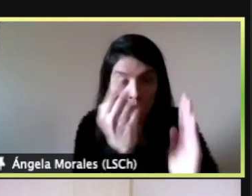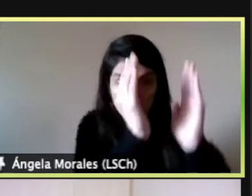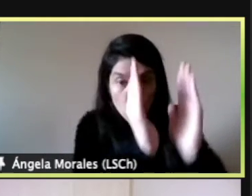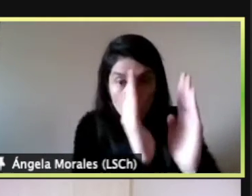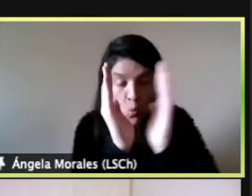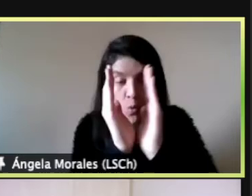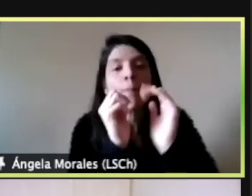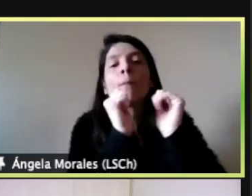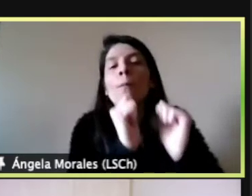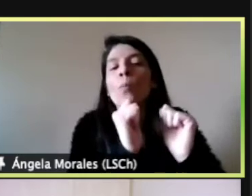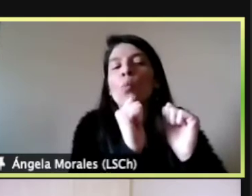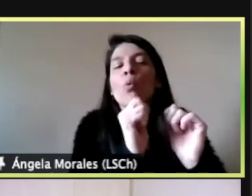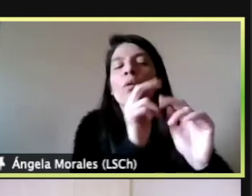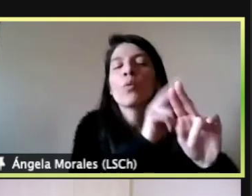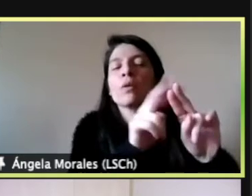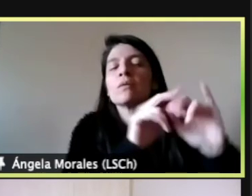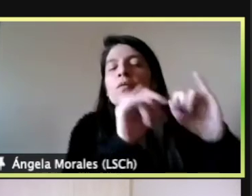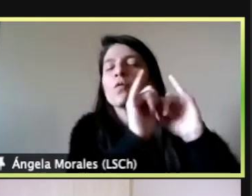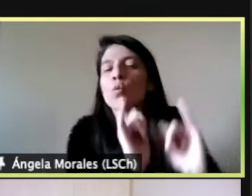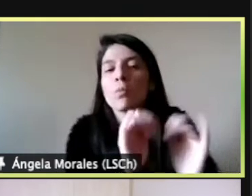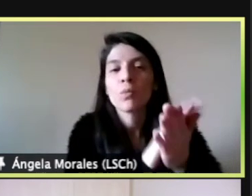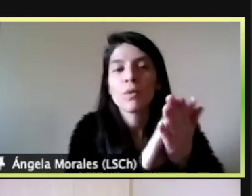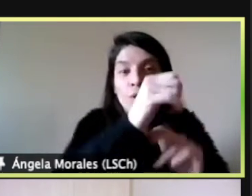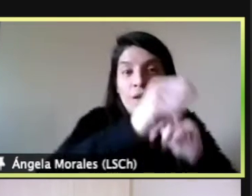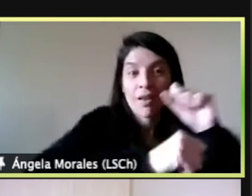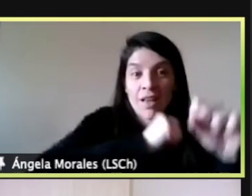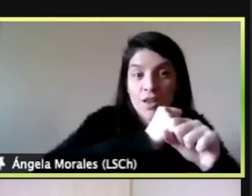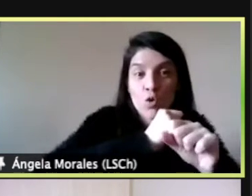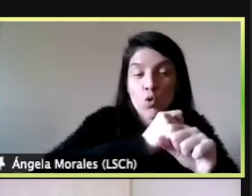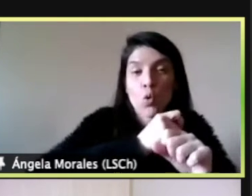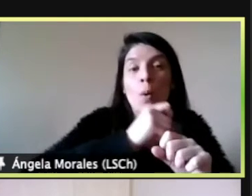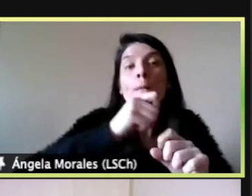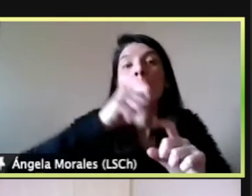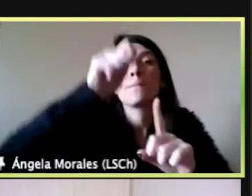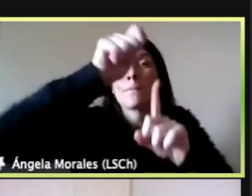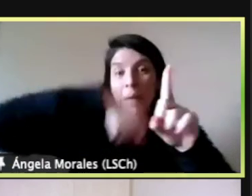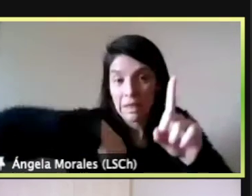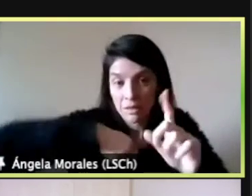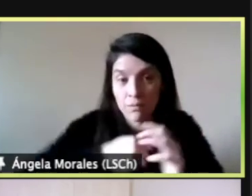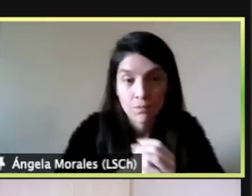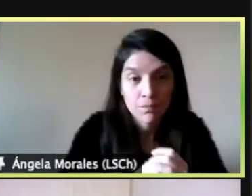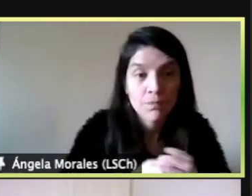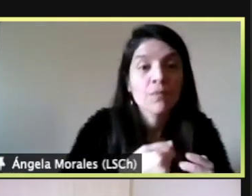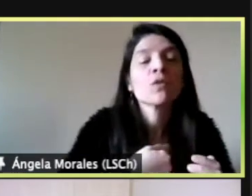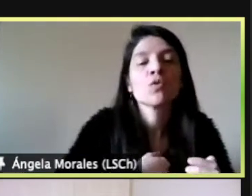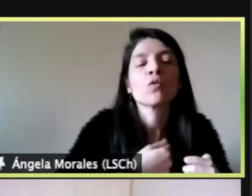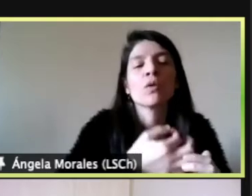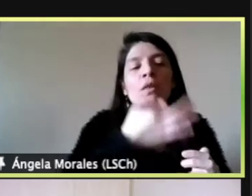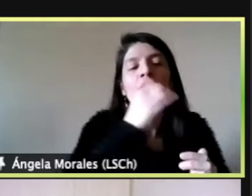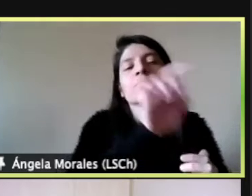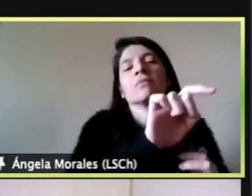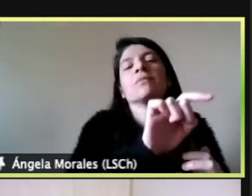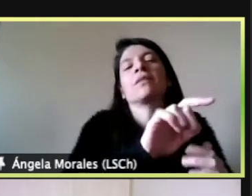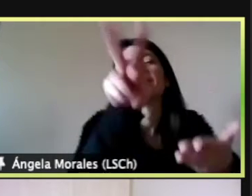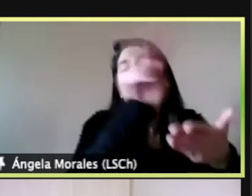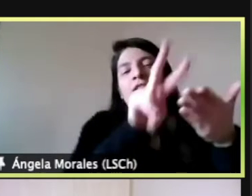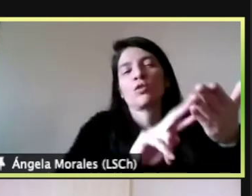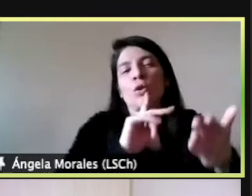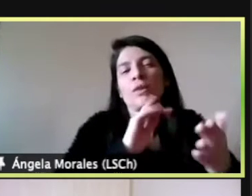de año-mes, yo le voy a decir que va a ser un texto. En esta de